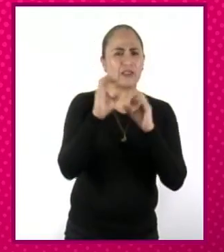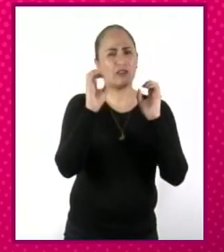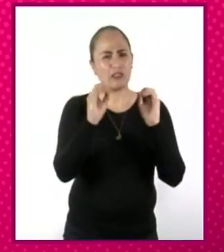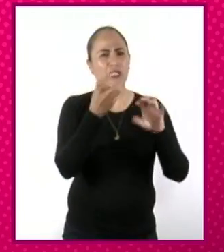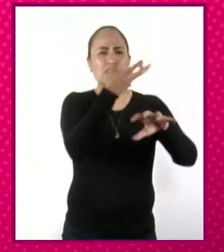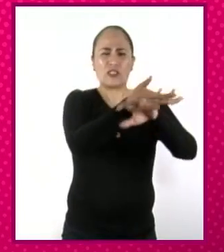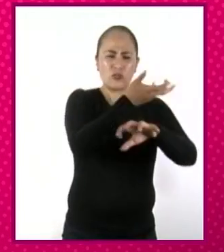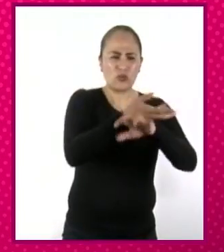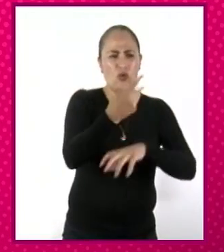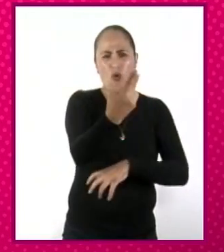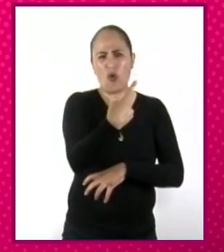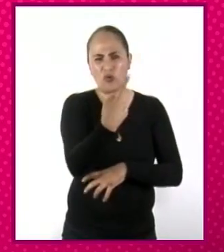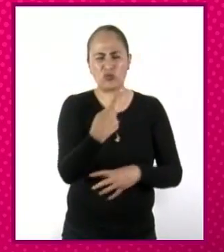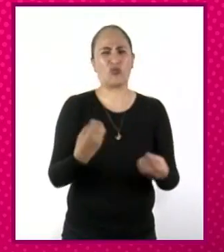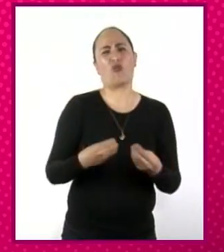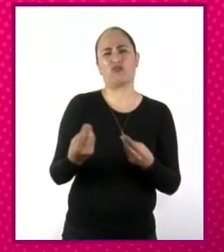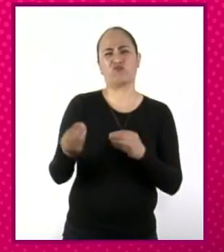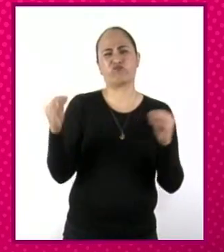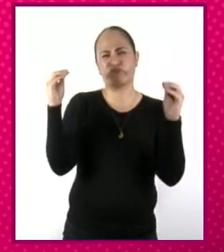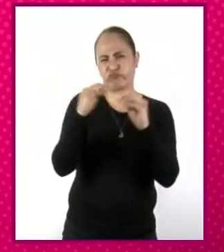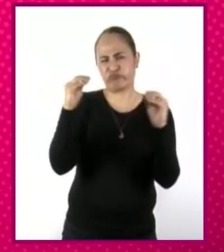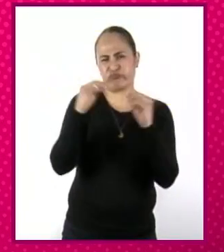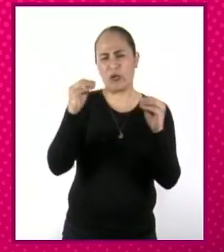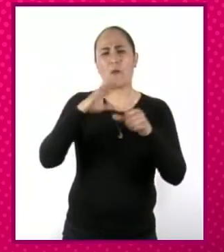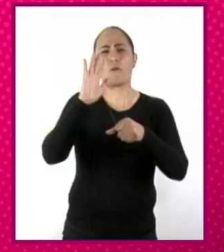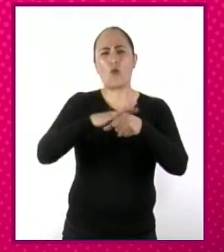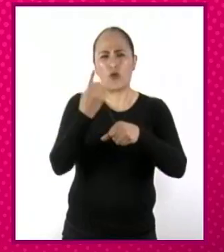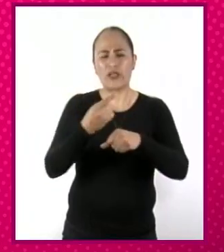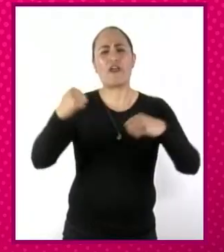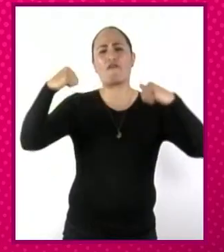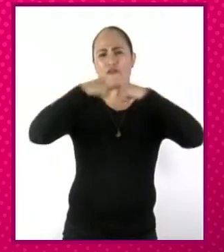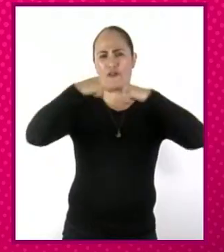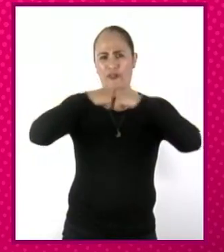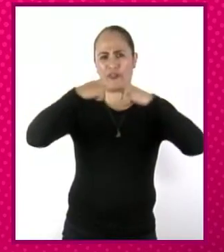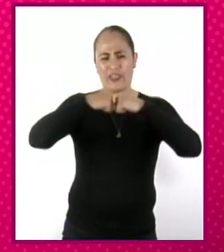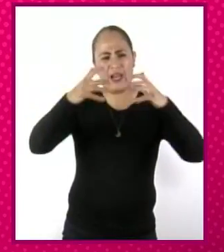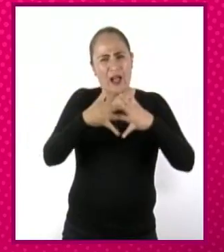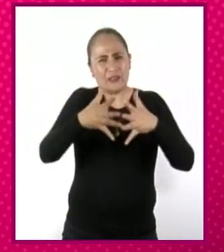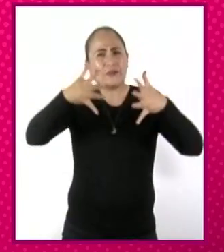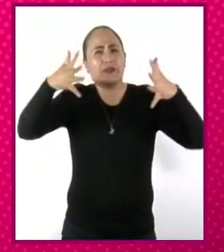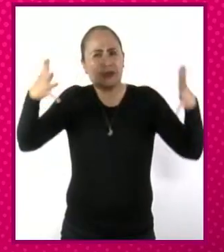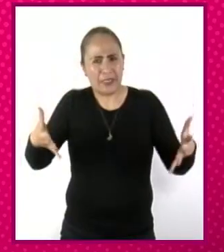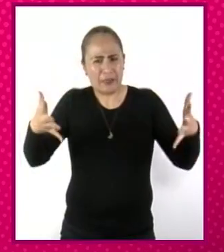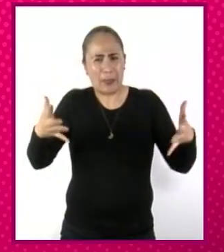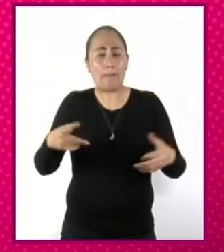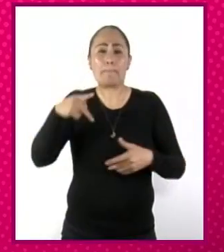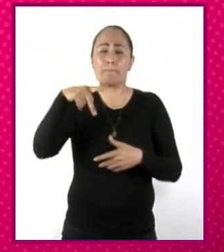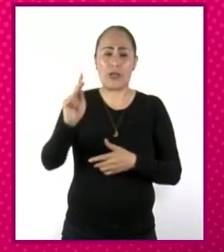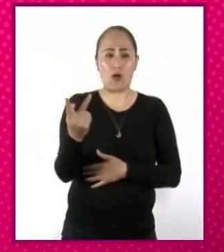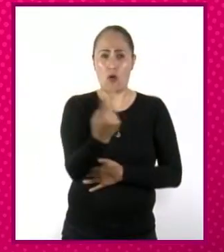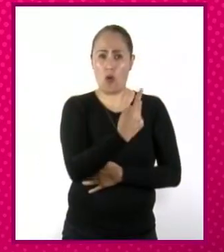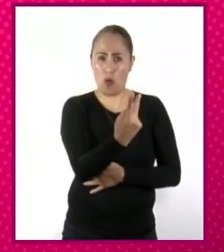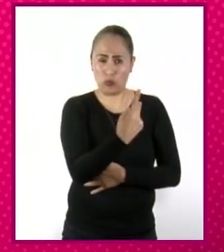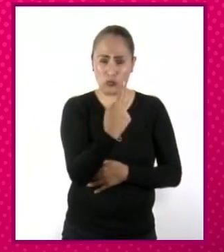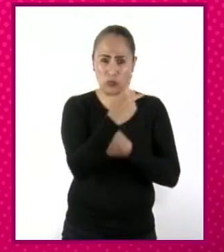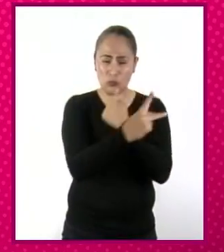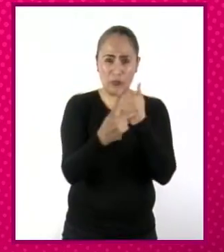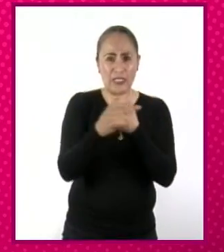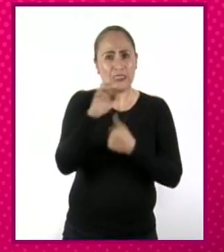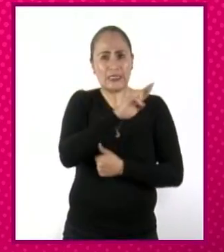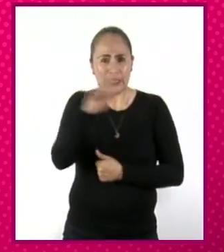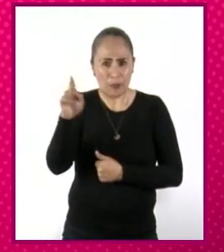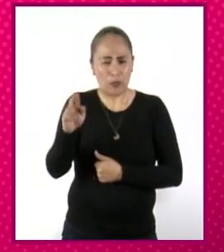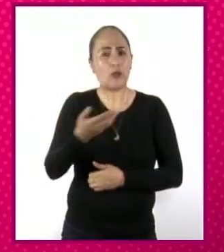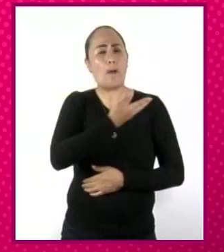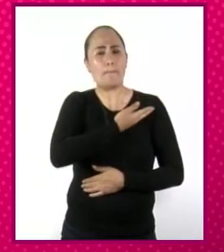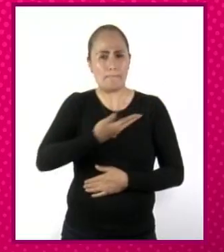de su historia y sobre todo por una frontera tan grande que comparten, finalmente ambos países son repúblicas representativas con un presidente, con